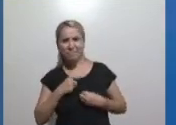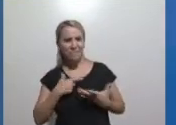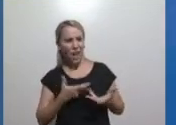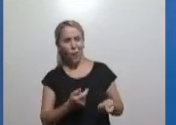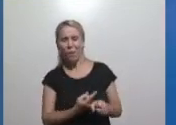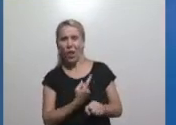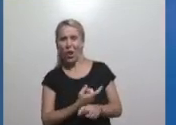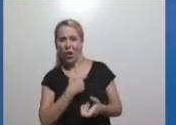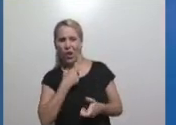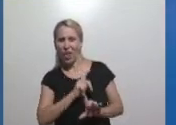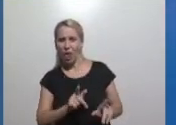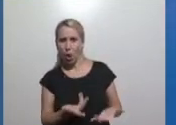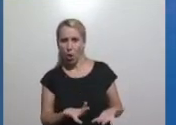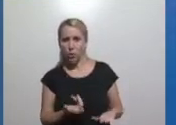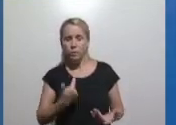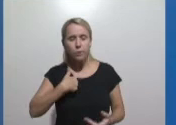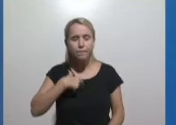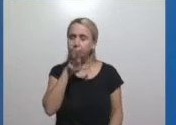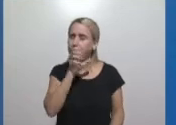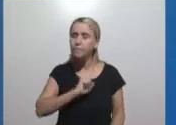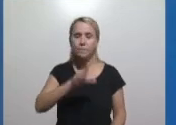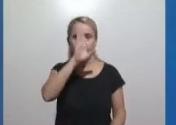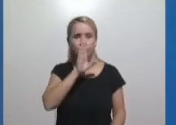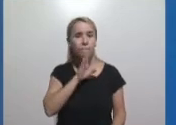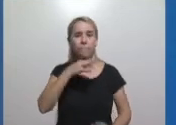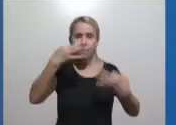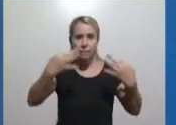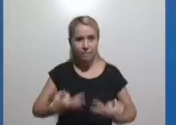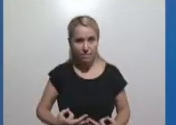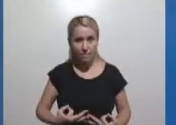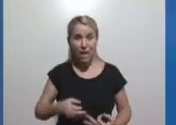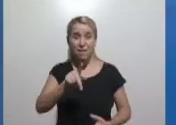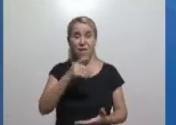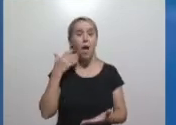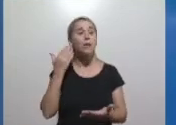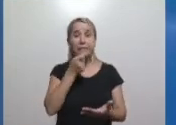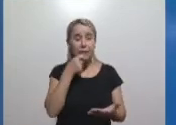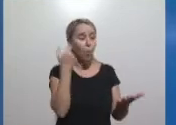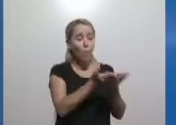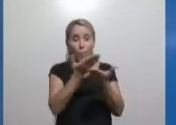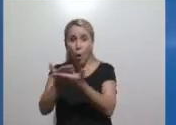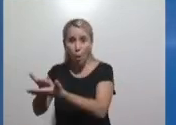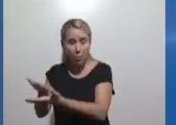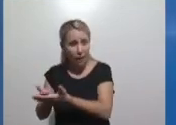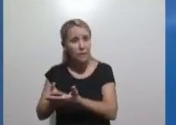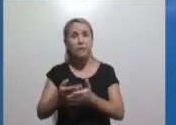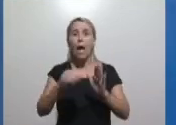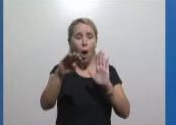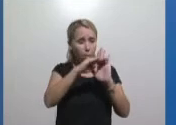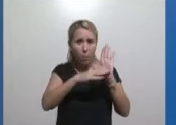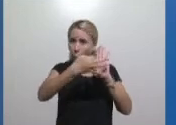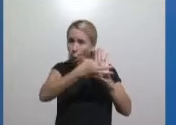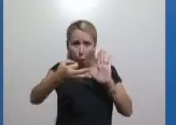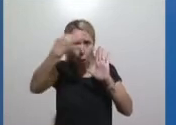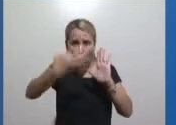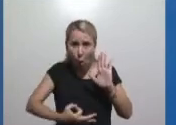que tener templanza. La verdad que quienes están propuestos y cumplen los requisitos no tienen por qué pagar las